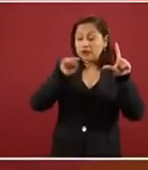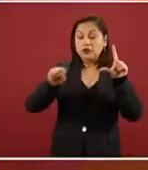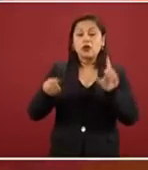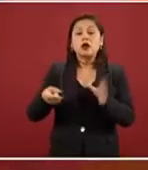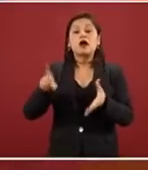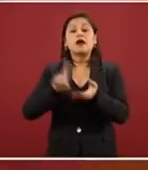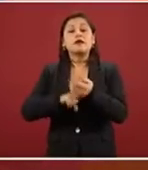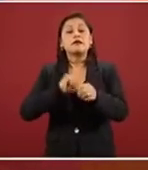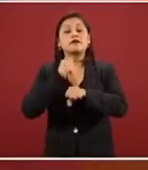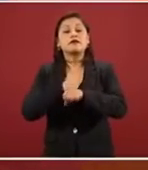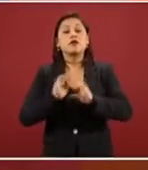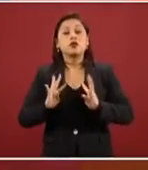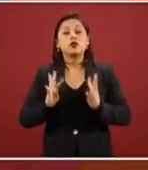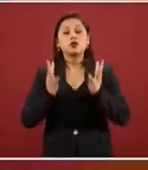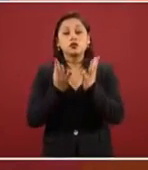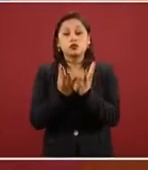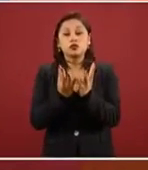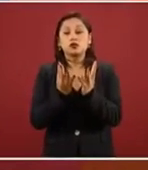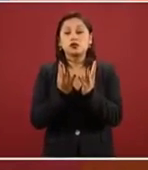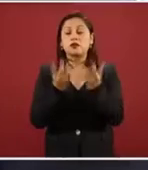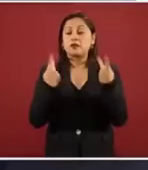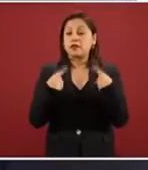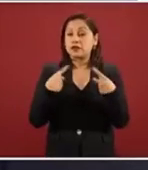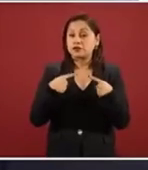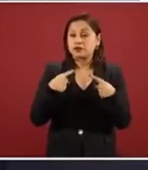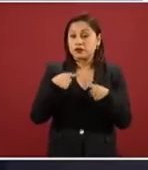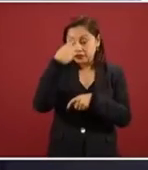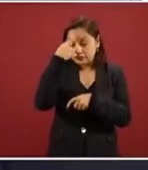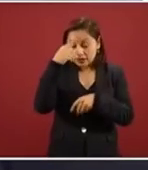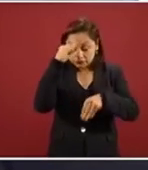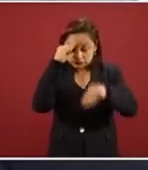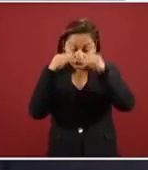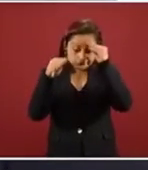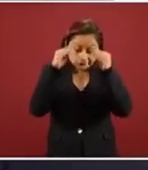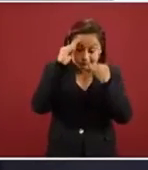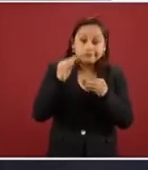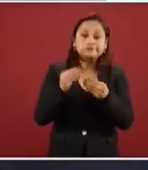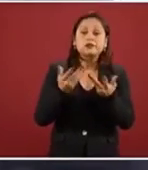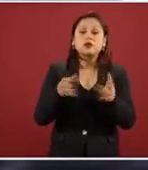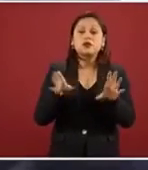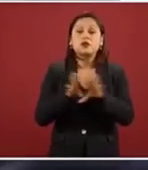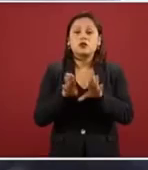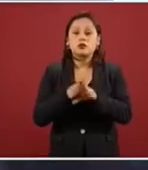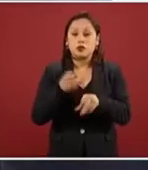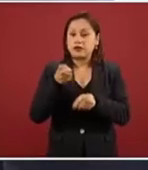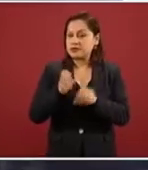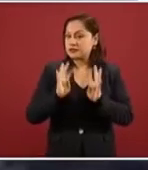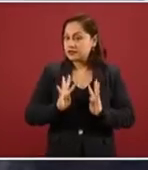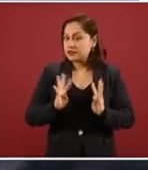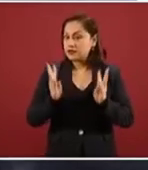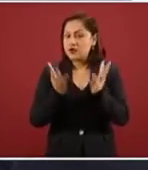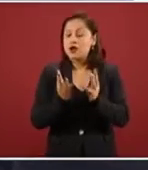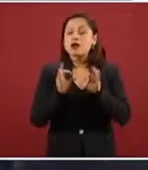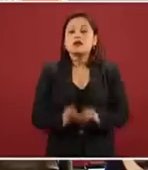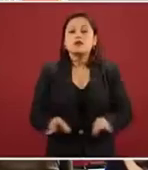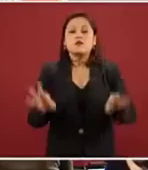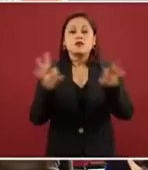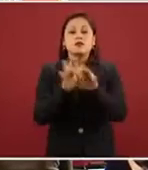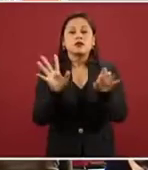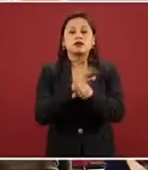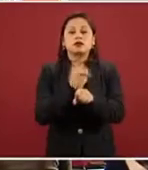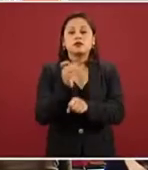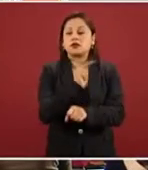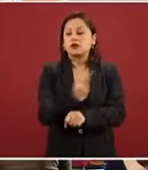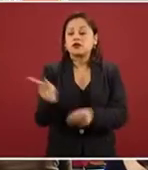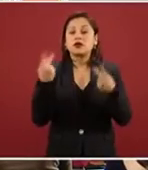de protección civil. La lógica del consejo es muy importante porque en el consejo están sentados a la mesa todos los integrantes